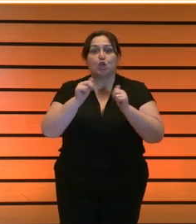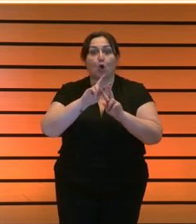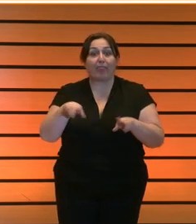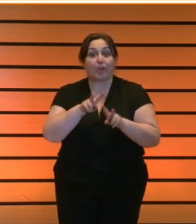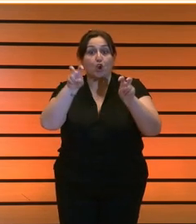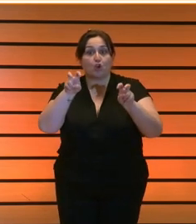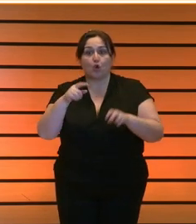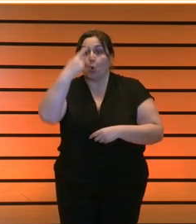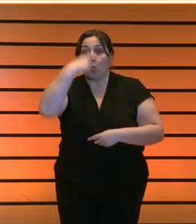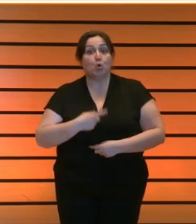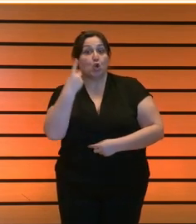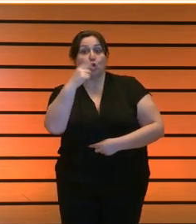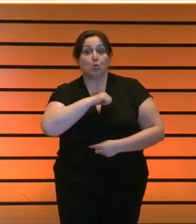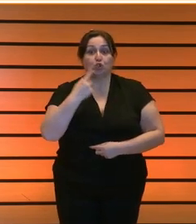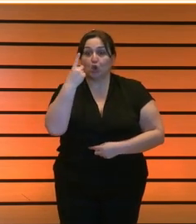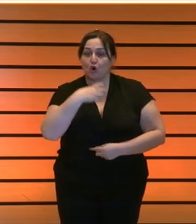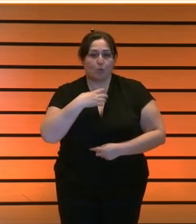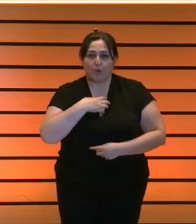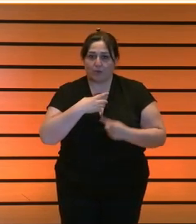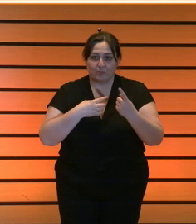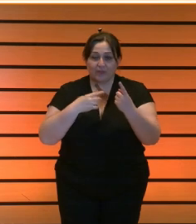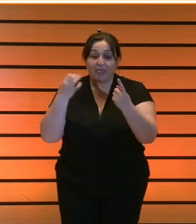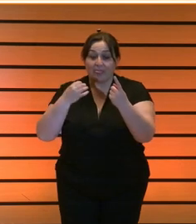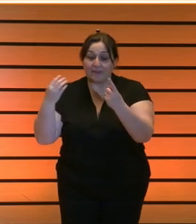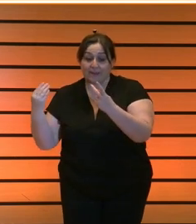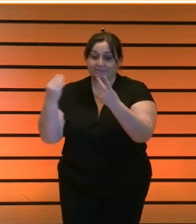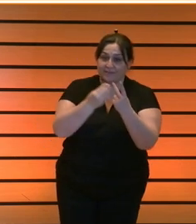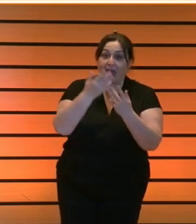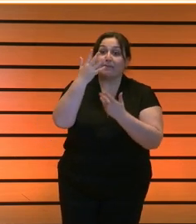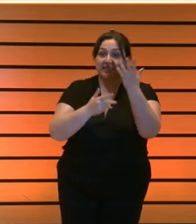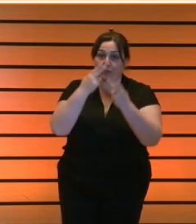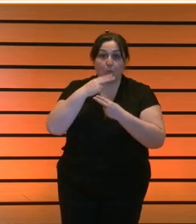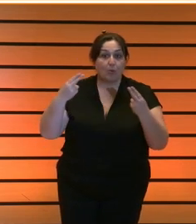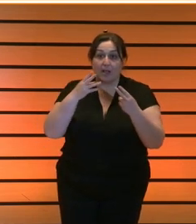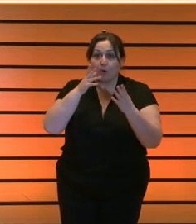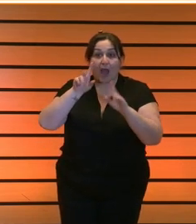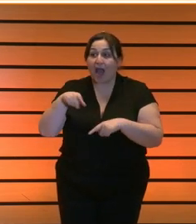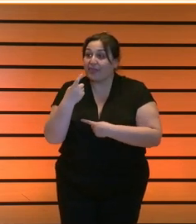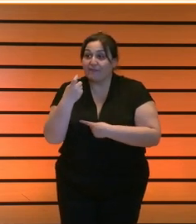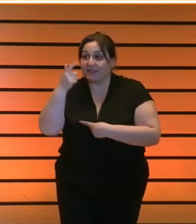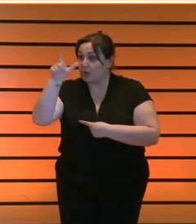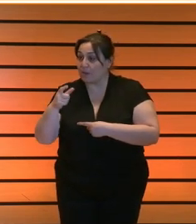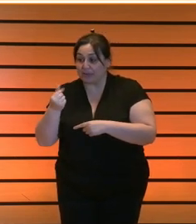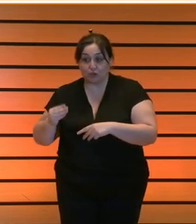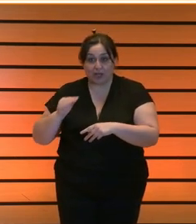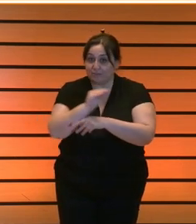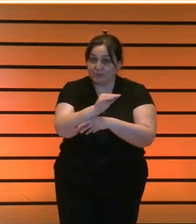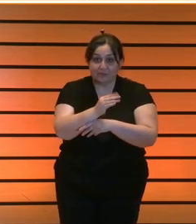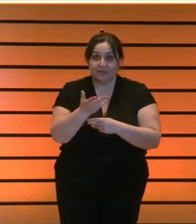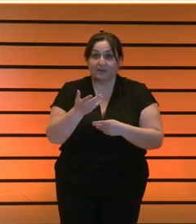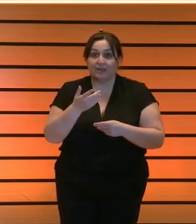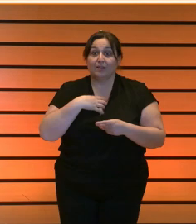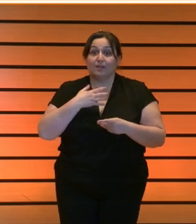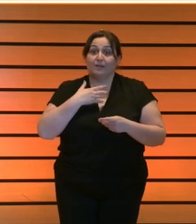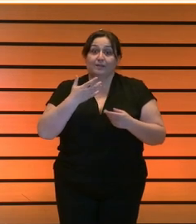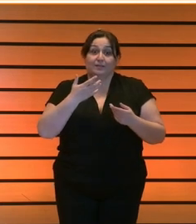tiene que estar la administración porque al final si el financiador tiene que estar es cierto ir a vender como si fuéramos un comercial